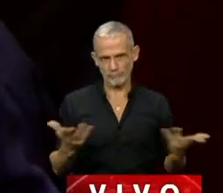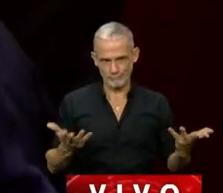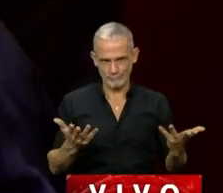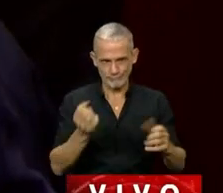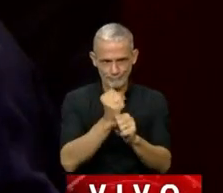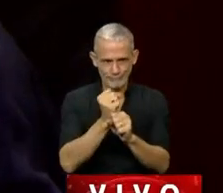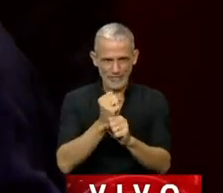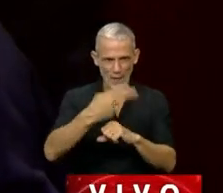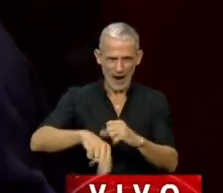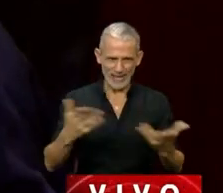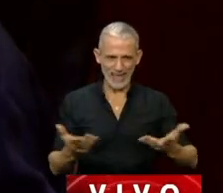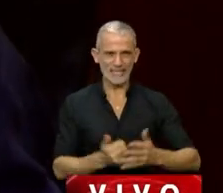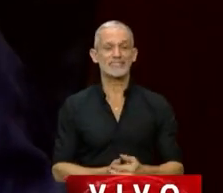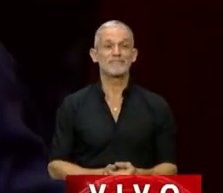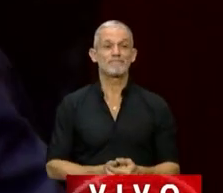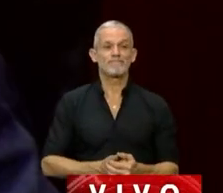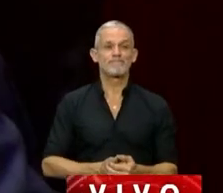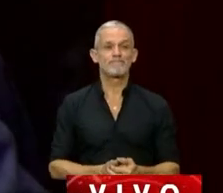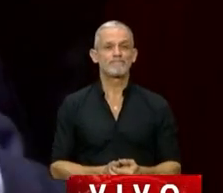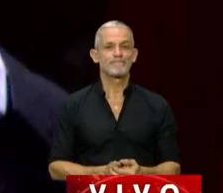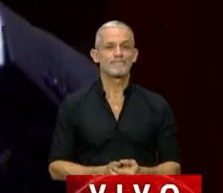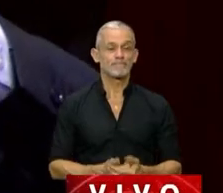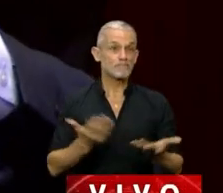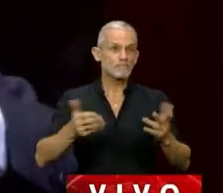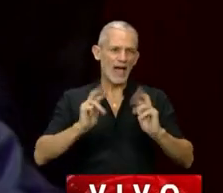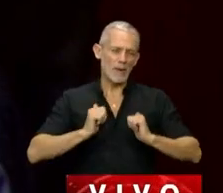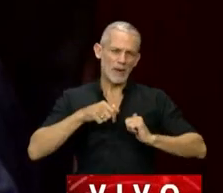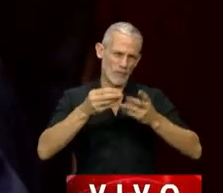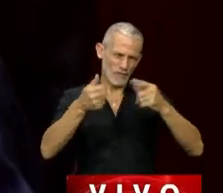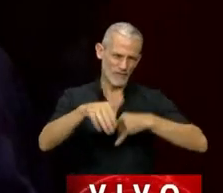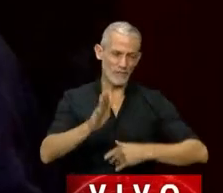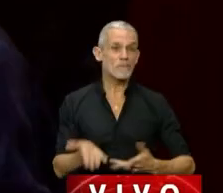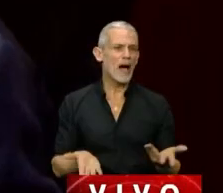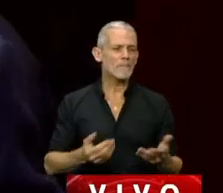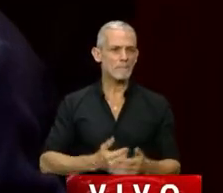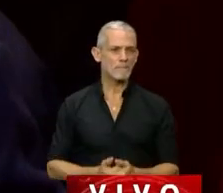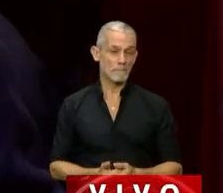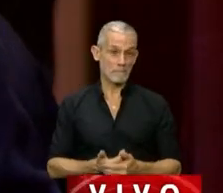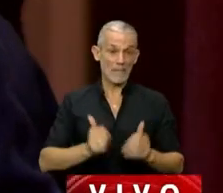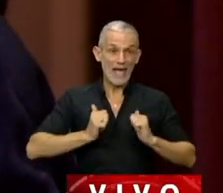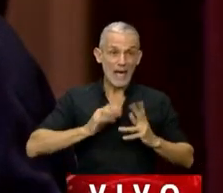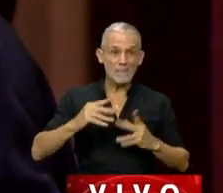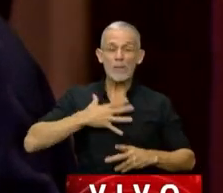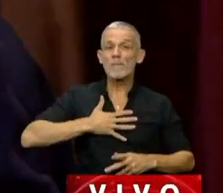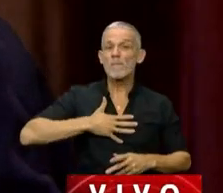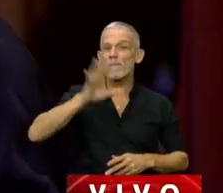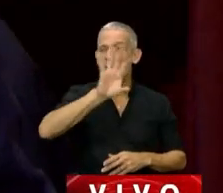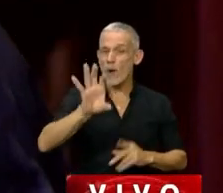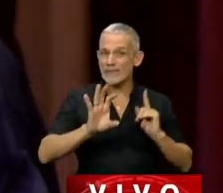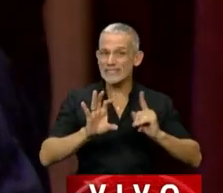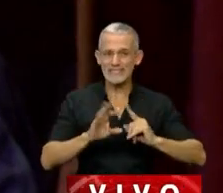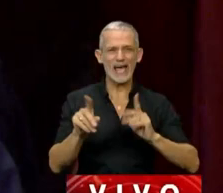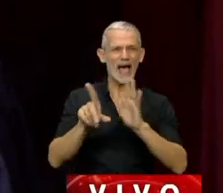de taxis. Espero, y con esto termino, señor presidente, espero que en mi provincia,